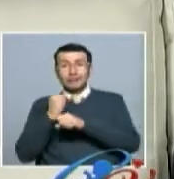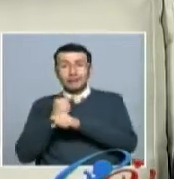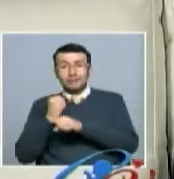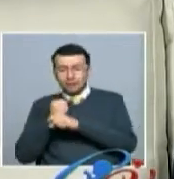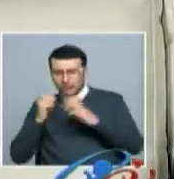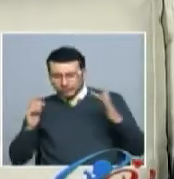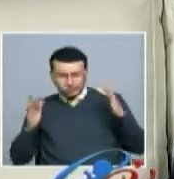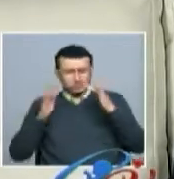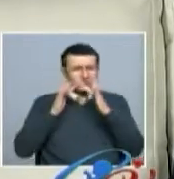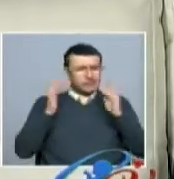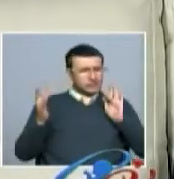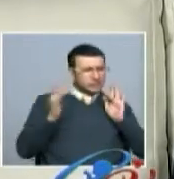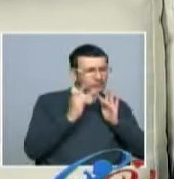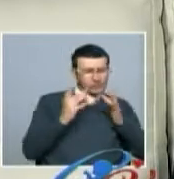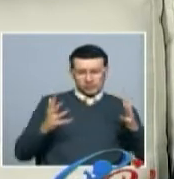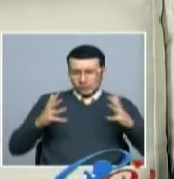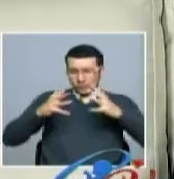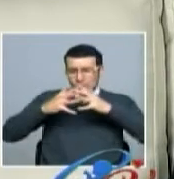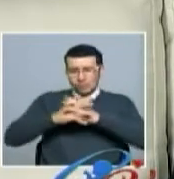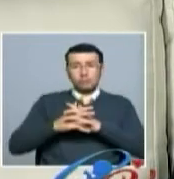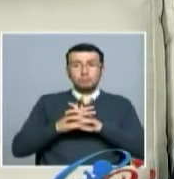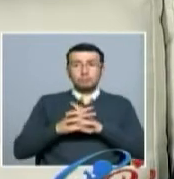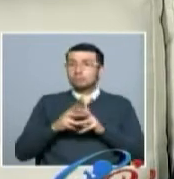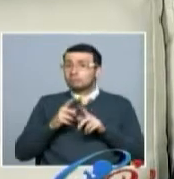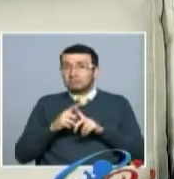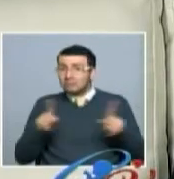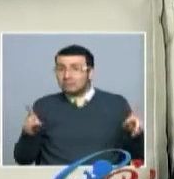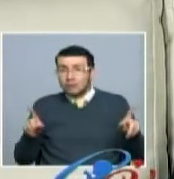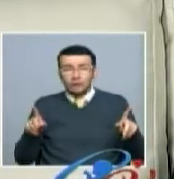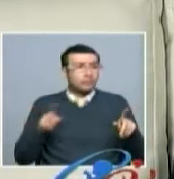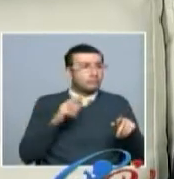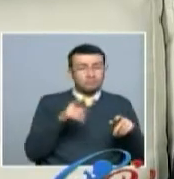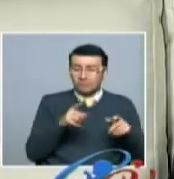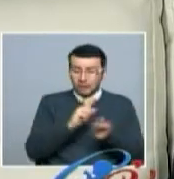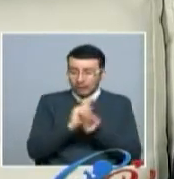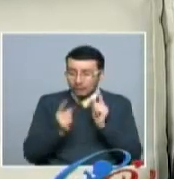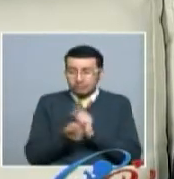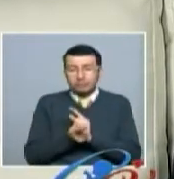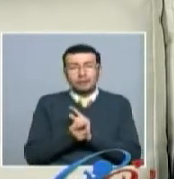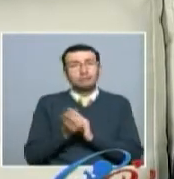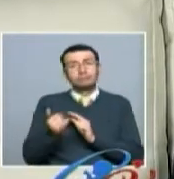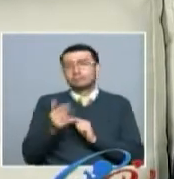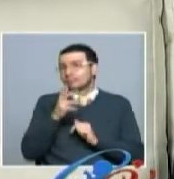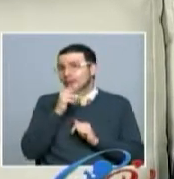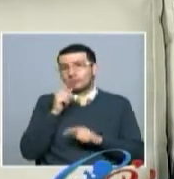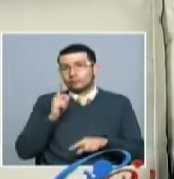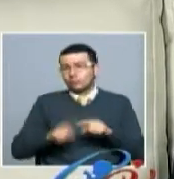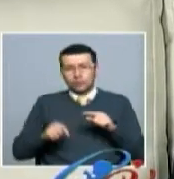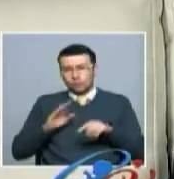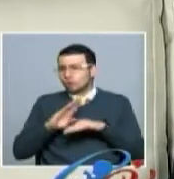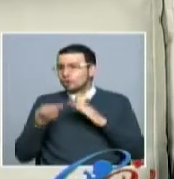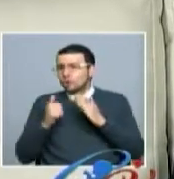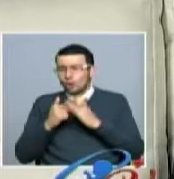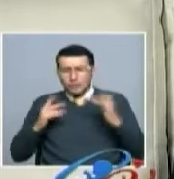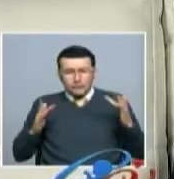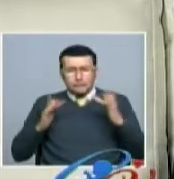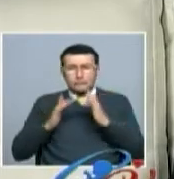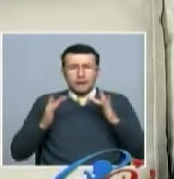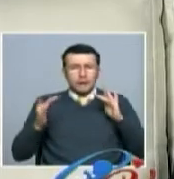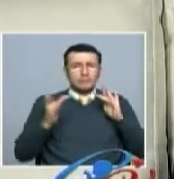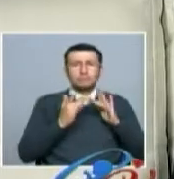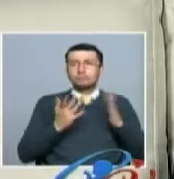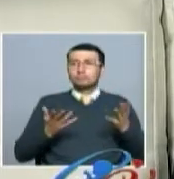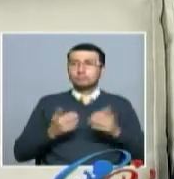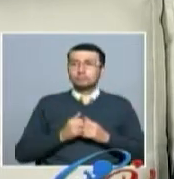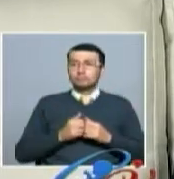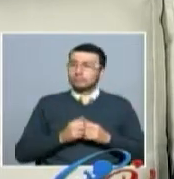forma sincrónica. No se puede diferenciar, no se puede alterar la correlación que existe entre los